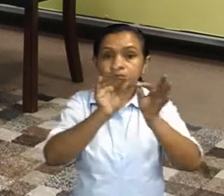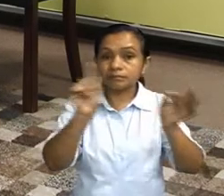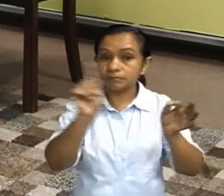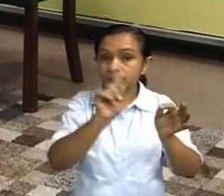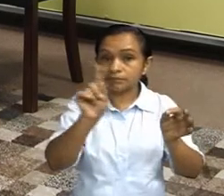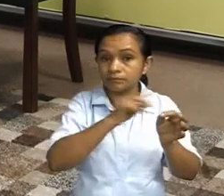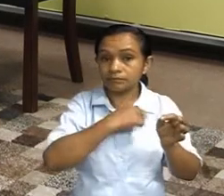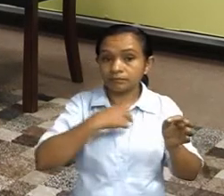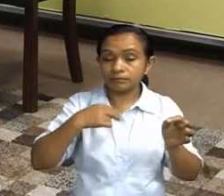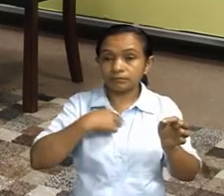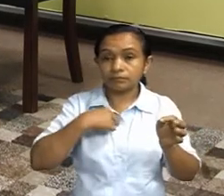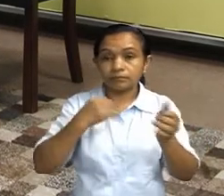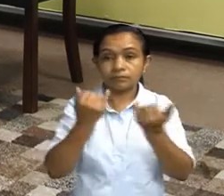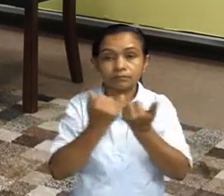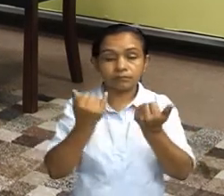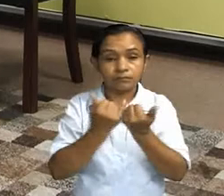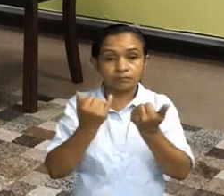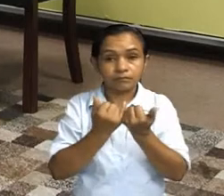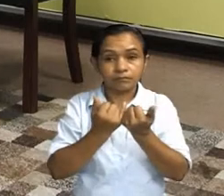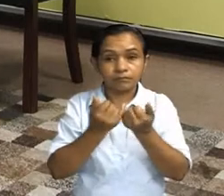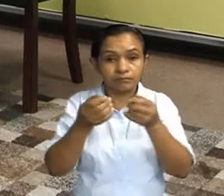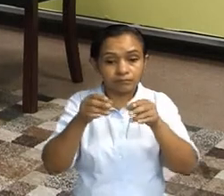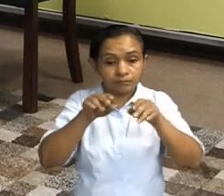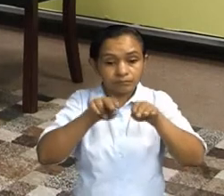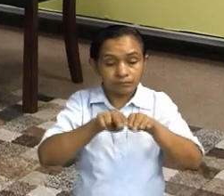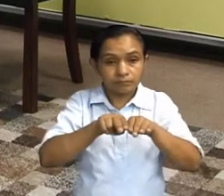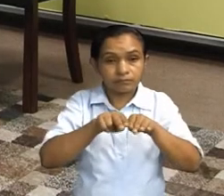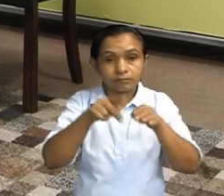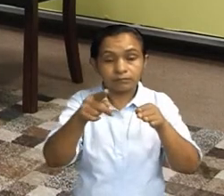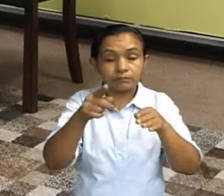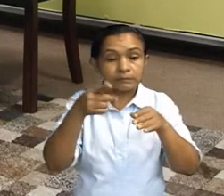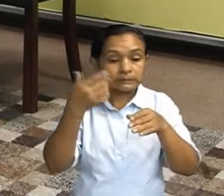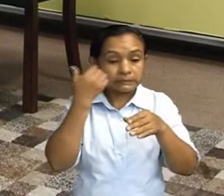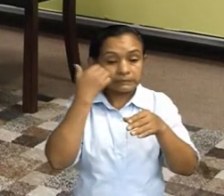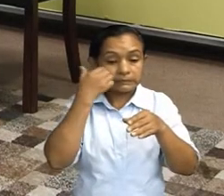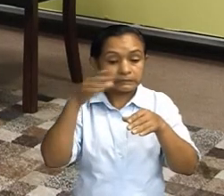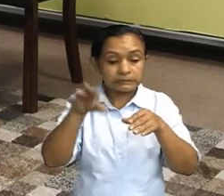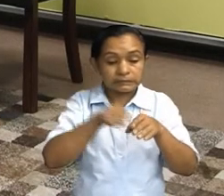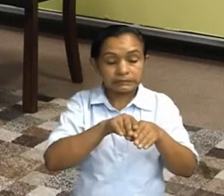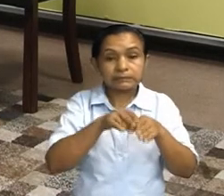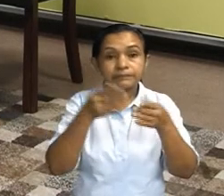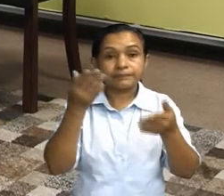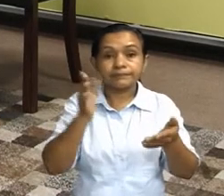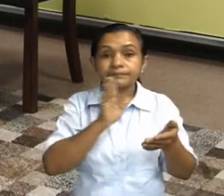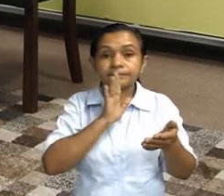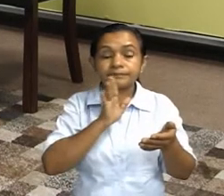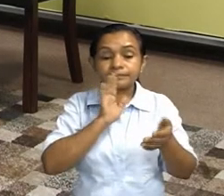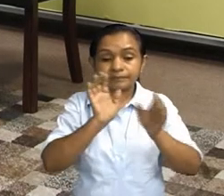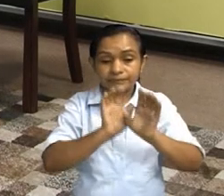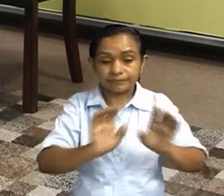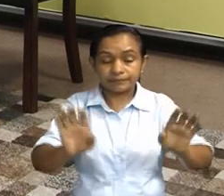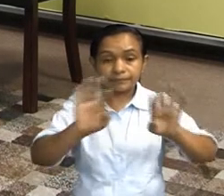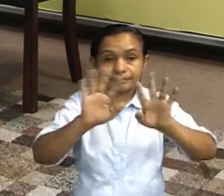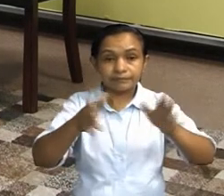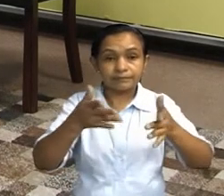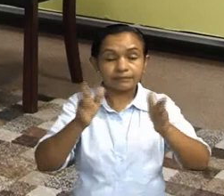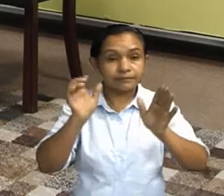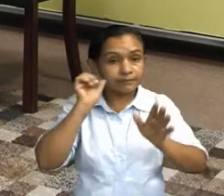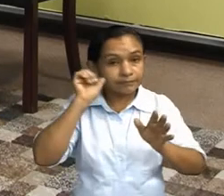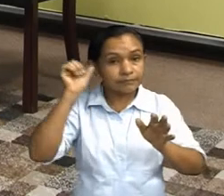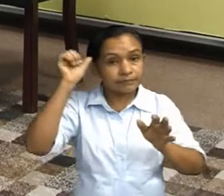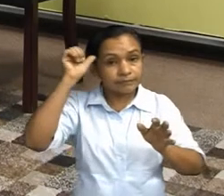permitir que tenga recidivas la niña en este caso de infecciones. Si habláramos de niñas ya más grandes que